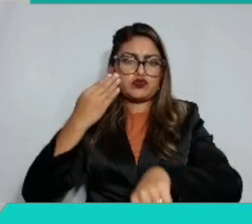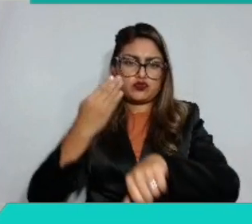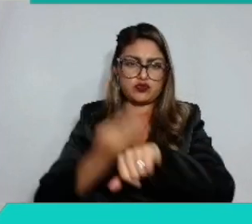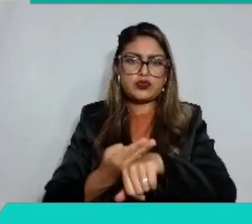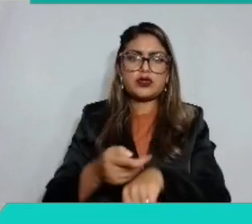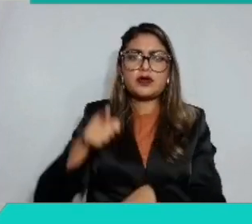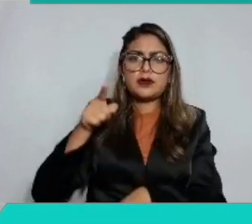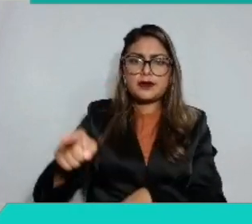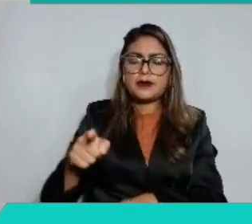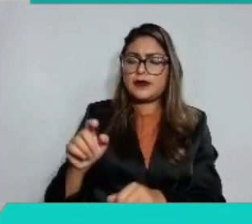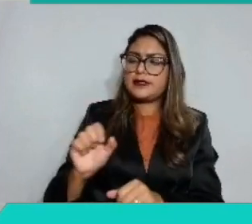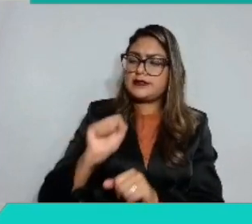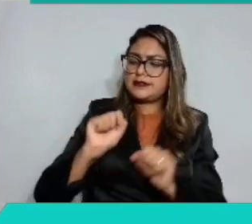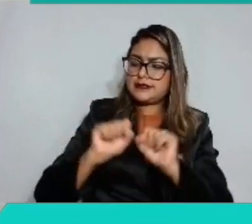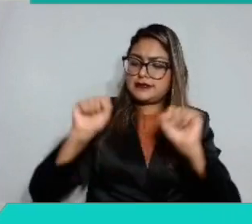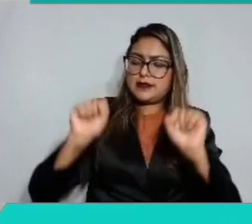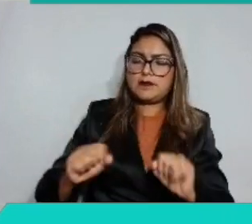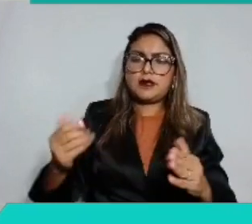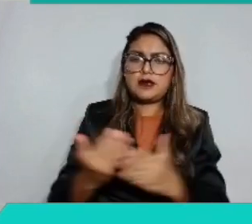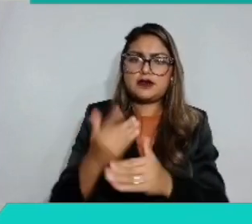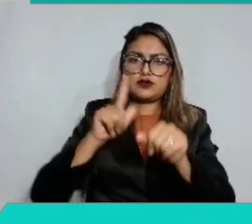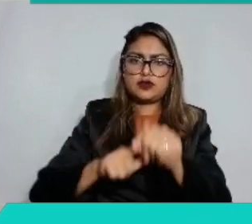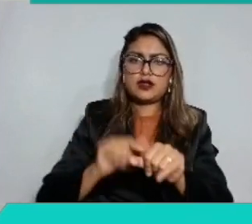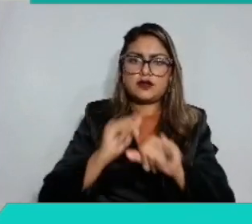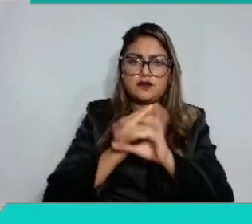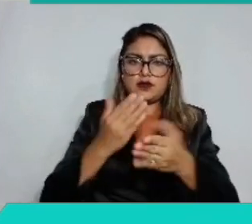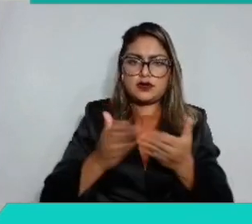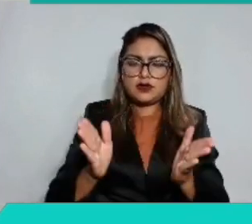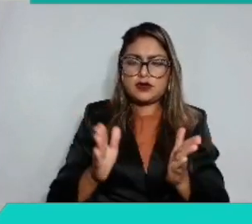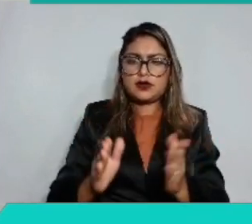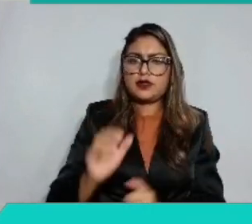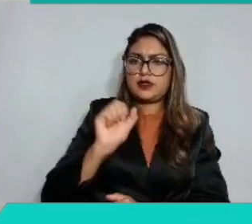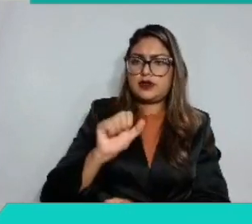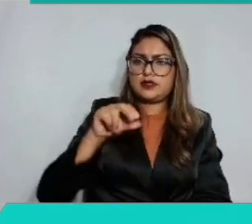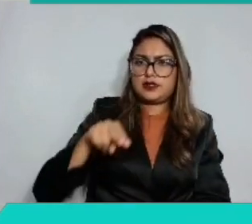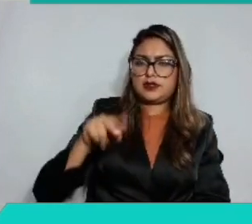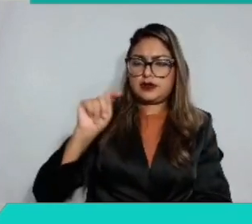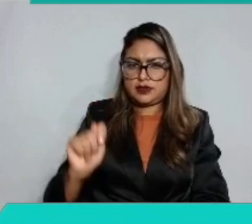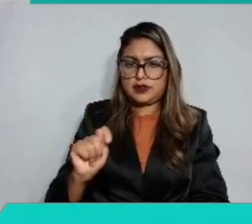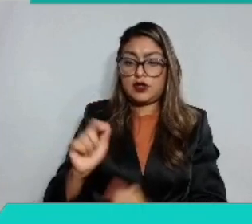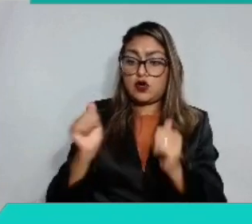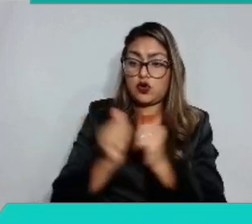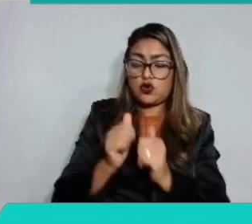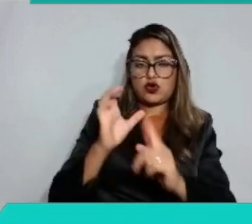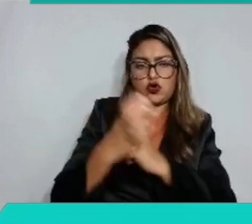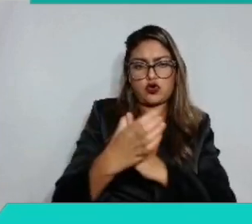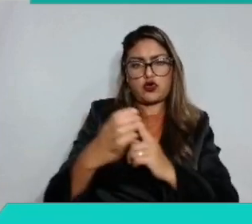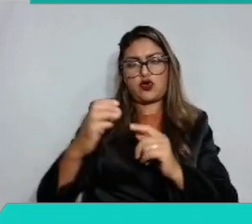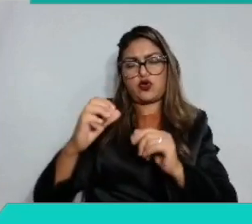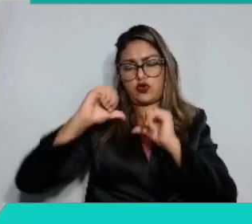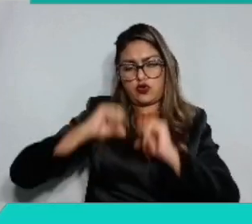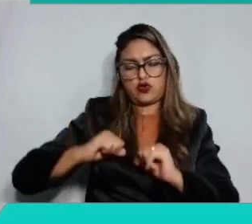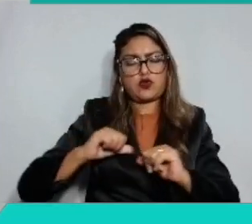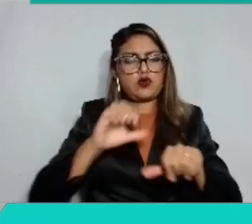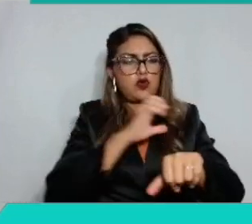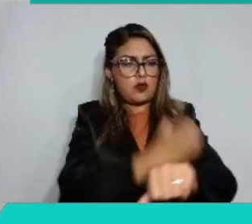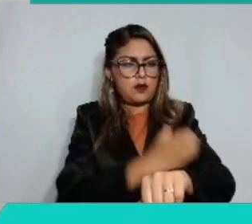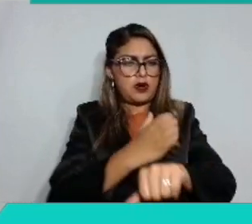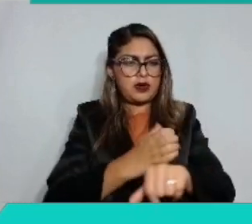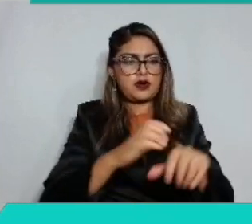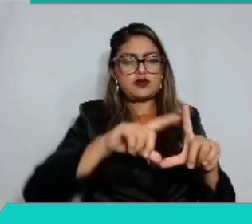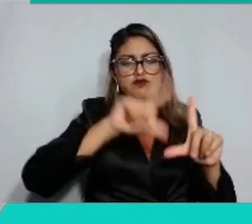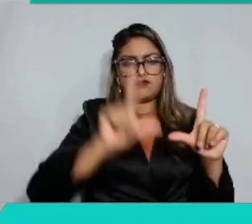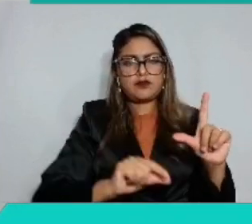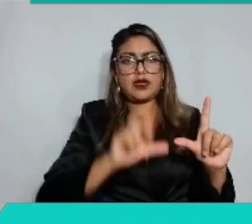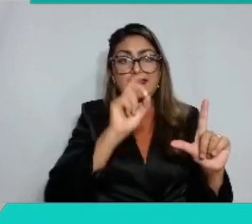por nuestros pares nuestros colegas de las 32 entidades federativas la auditoría superior de la federación el Inegi